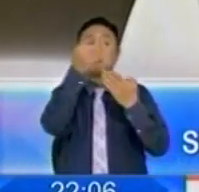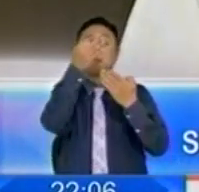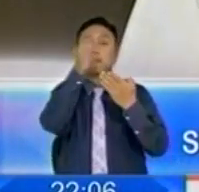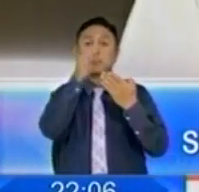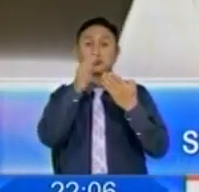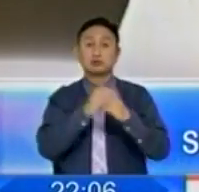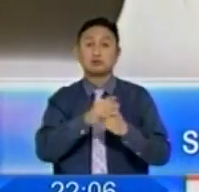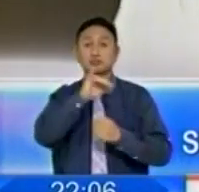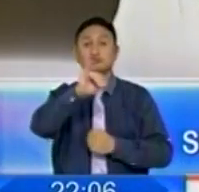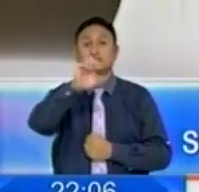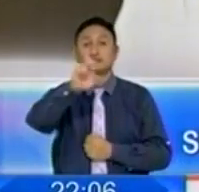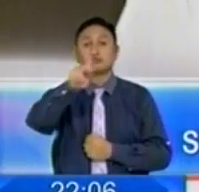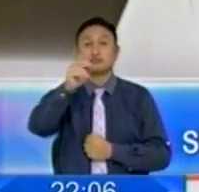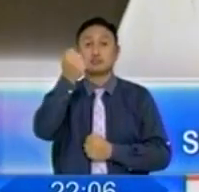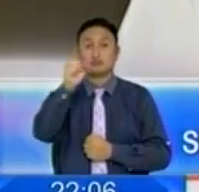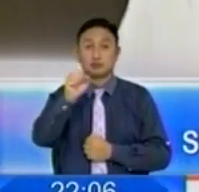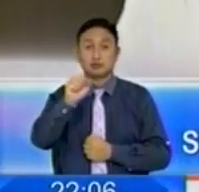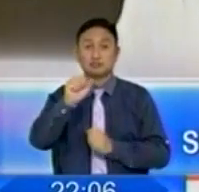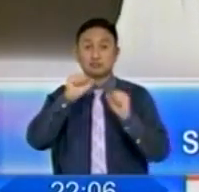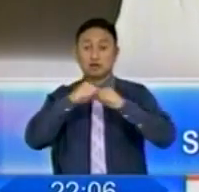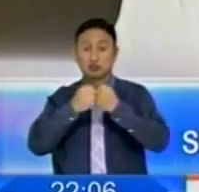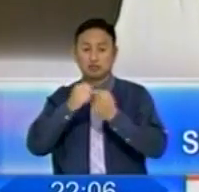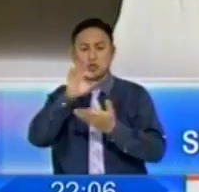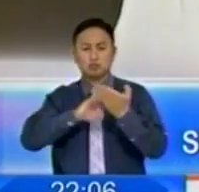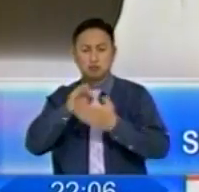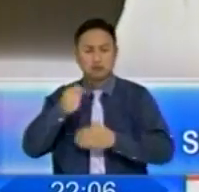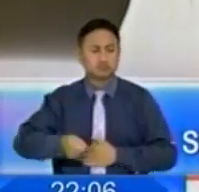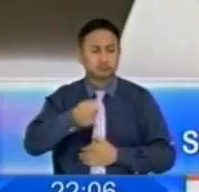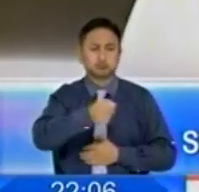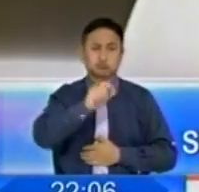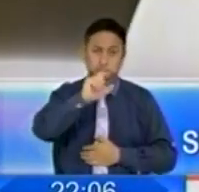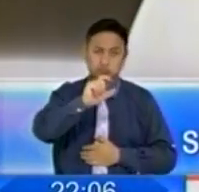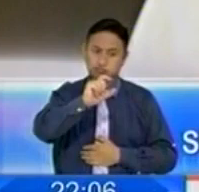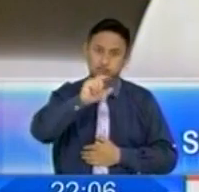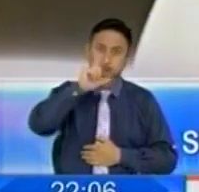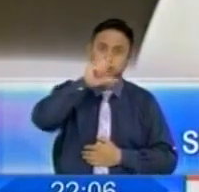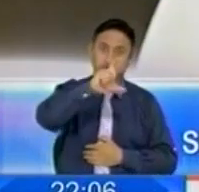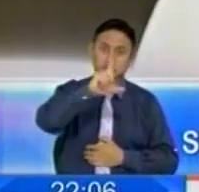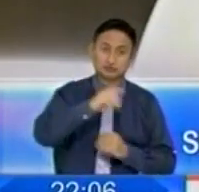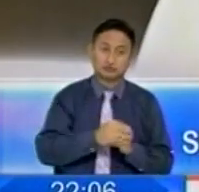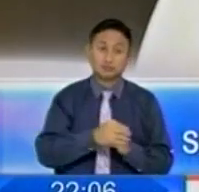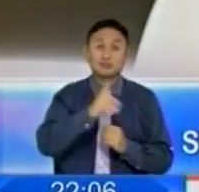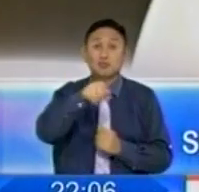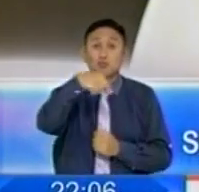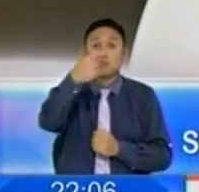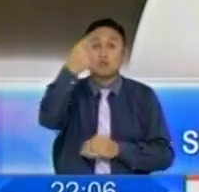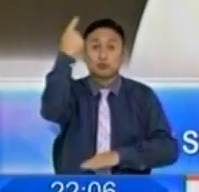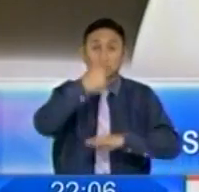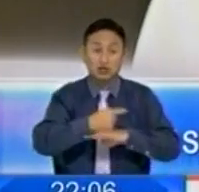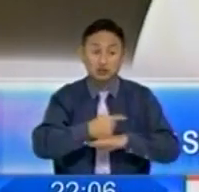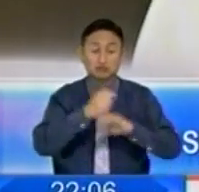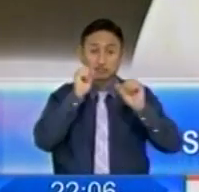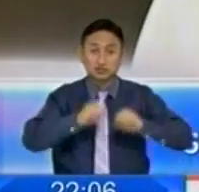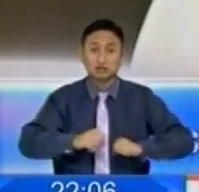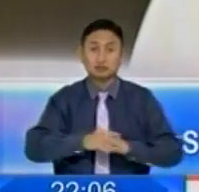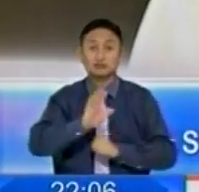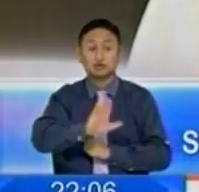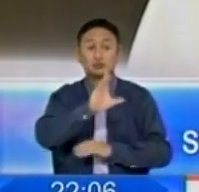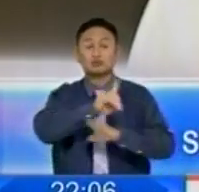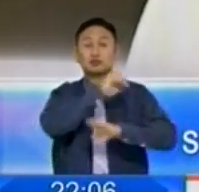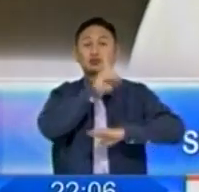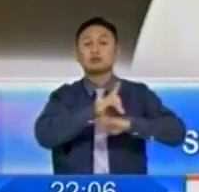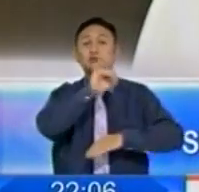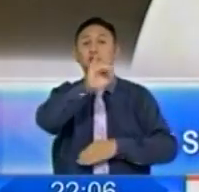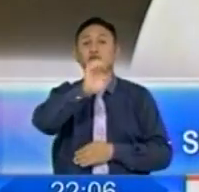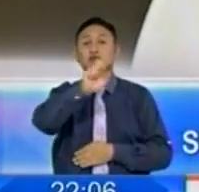el IEPS desde el Ministerio de Inclusión Económica y Social, y al siguiente día se le autoriza al director general del